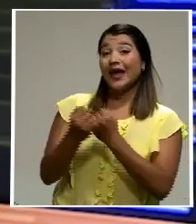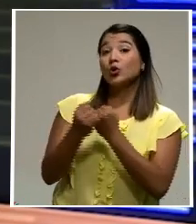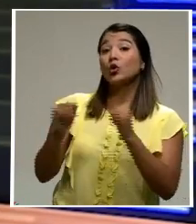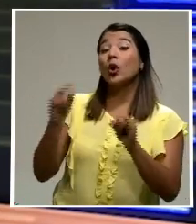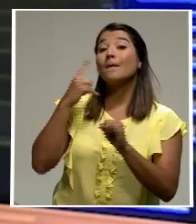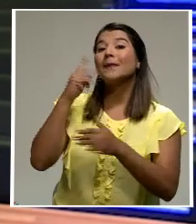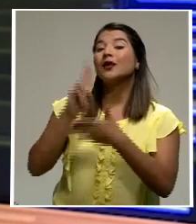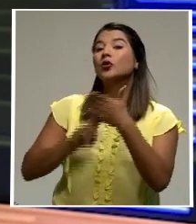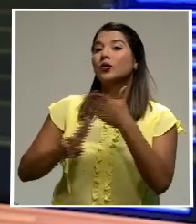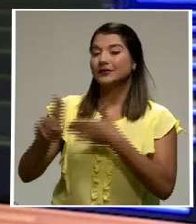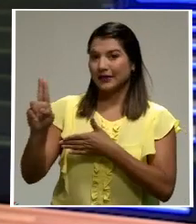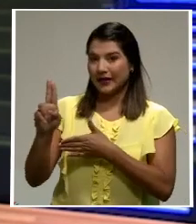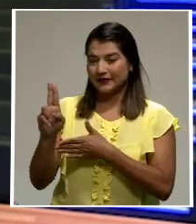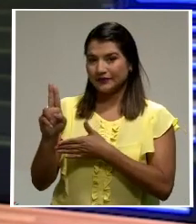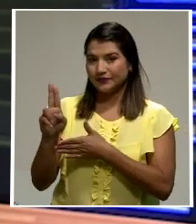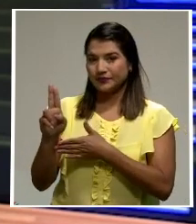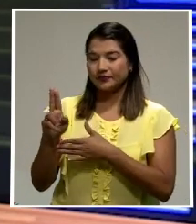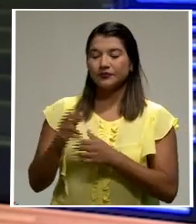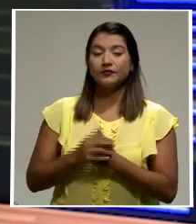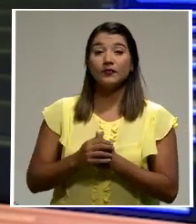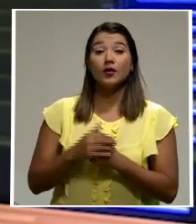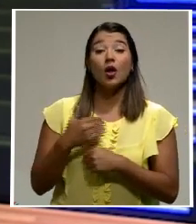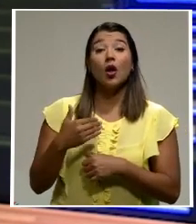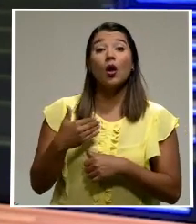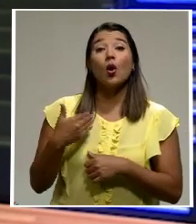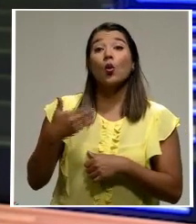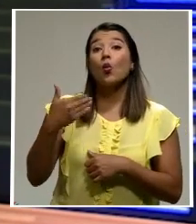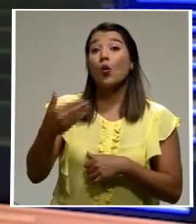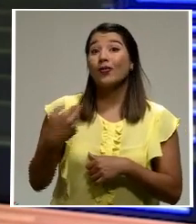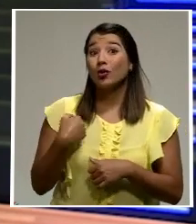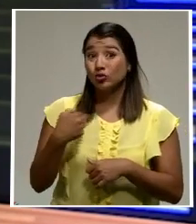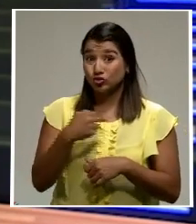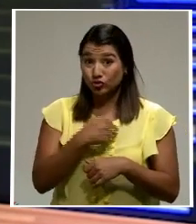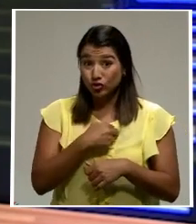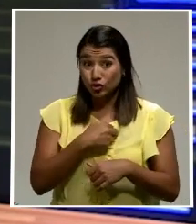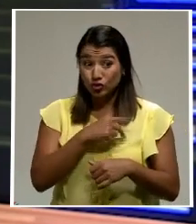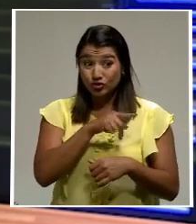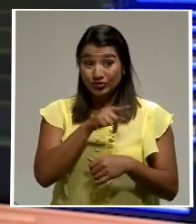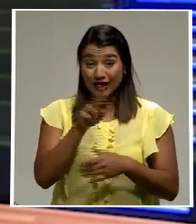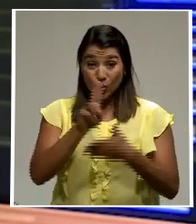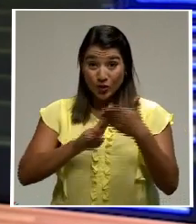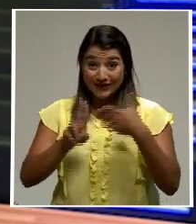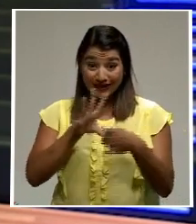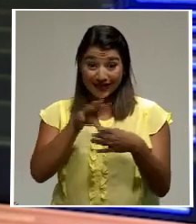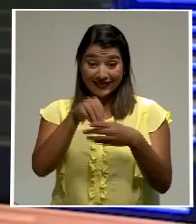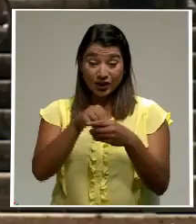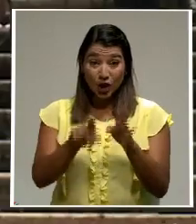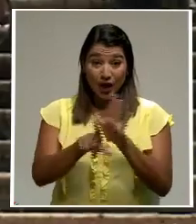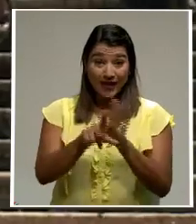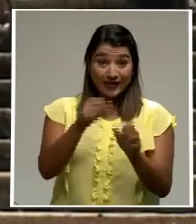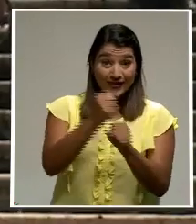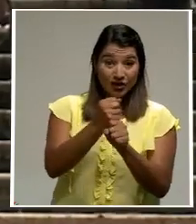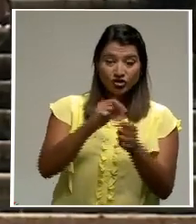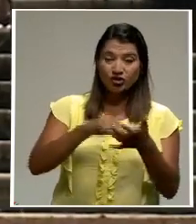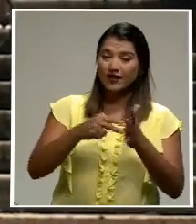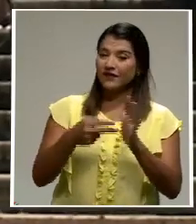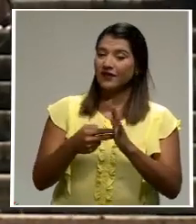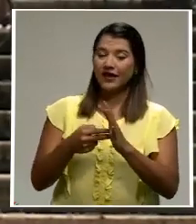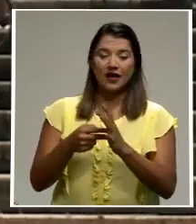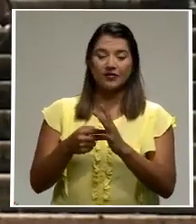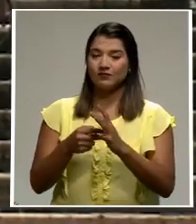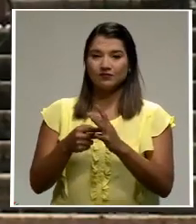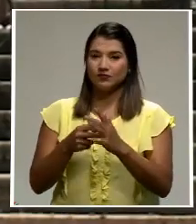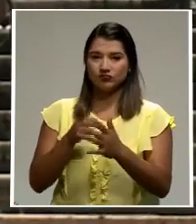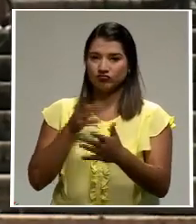quitarle pedacitos, porque en el momento en que lo hagamos, estamos violentando la constitución política. Con las palabras del rector